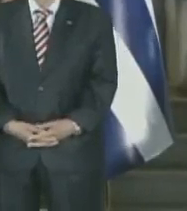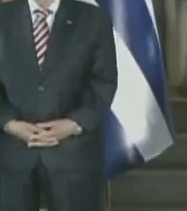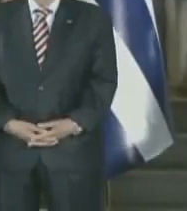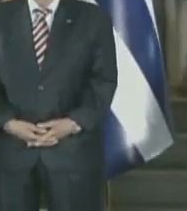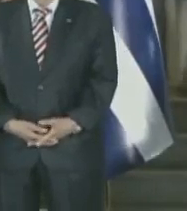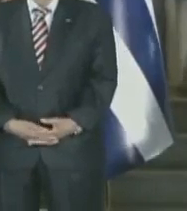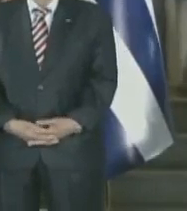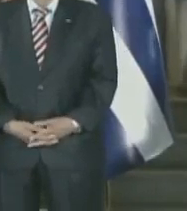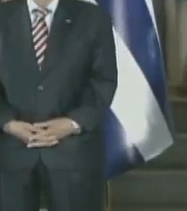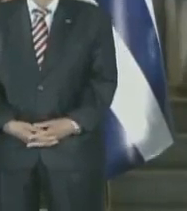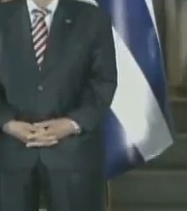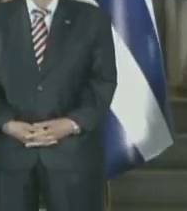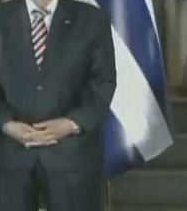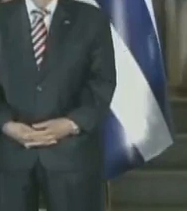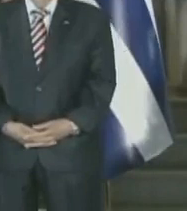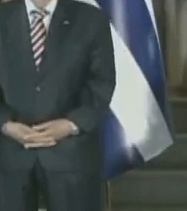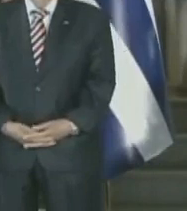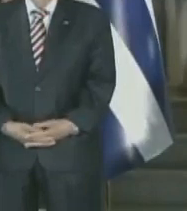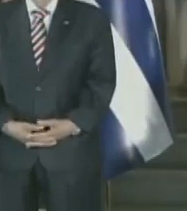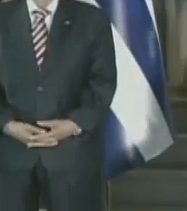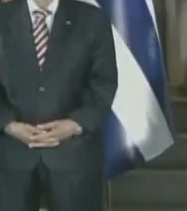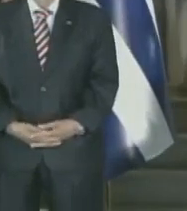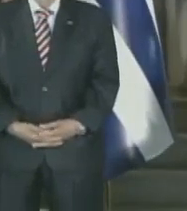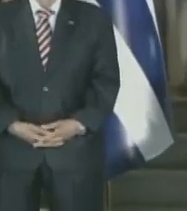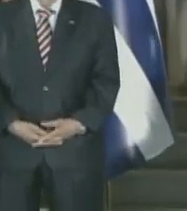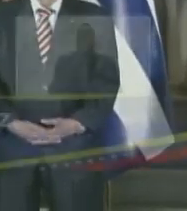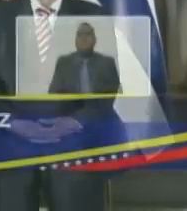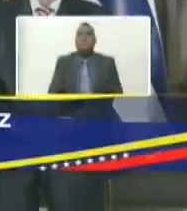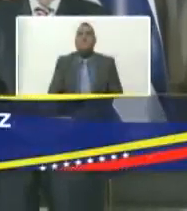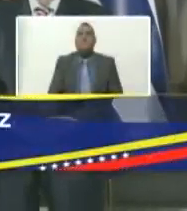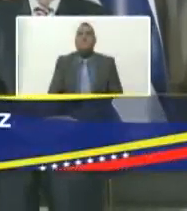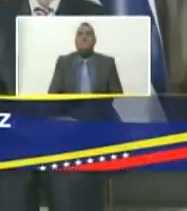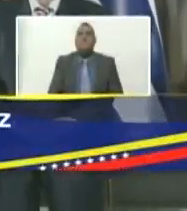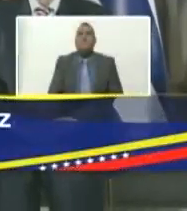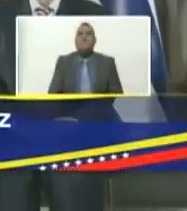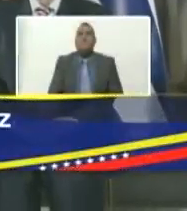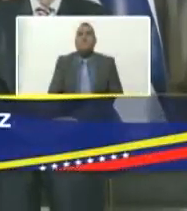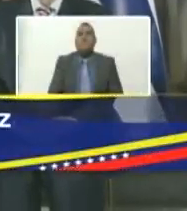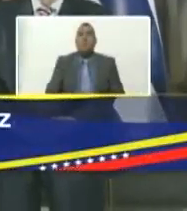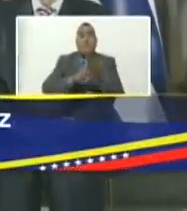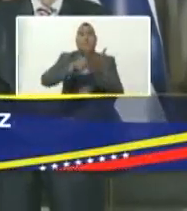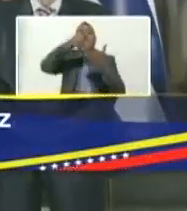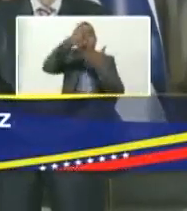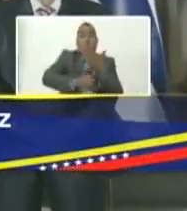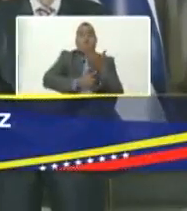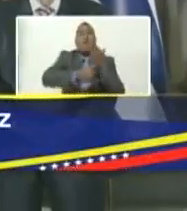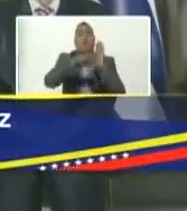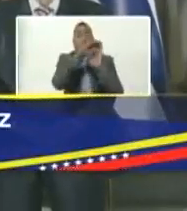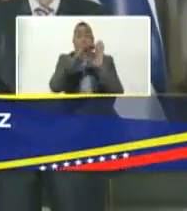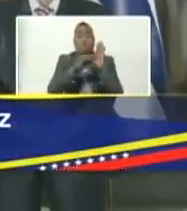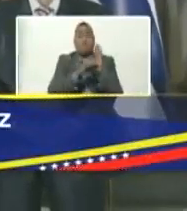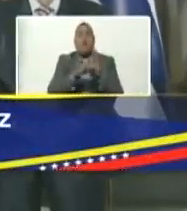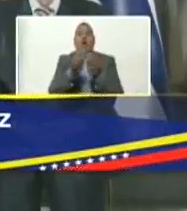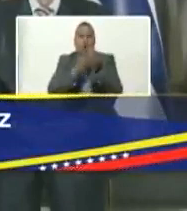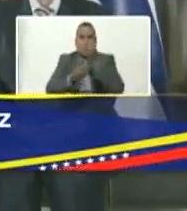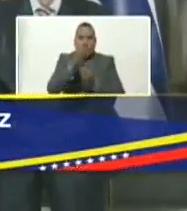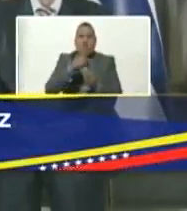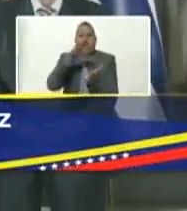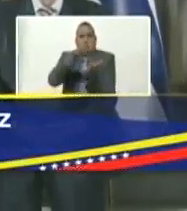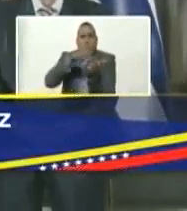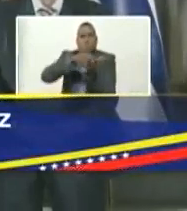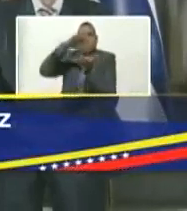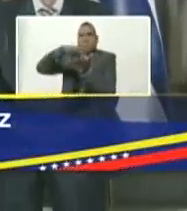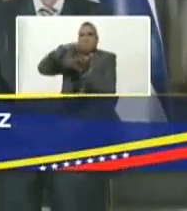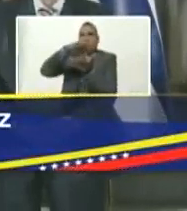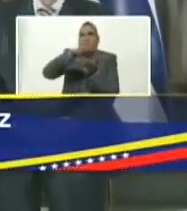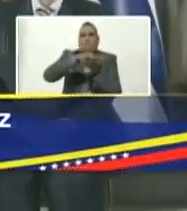a nivel industrial, agrícola, alimentario, todos los campos de la cooperación, todos